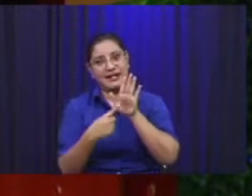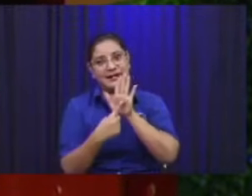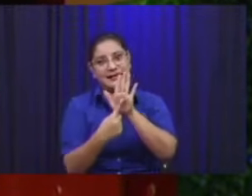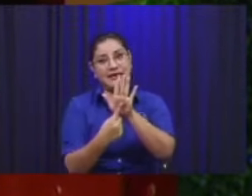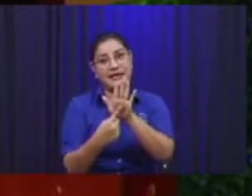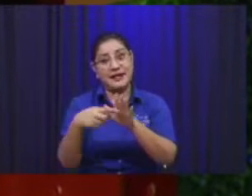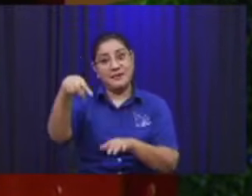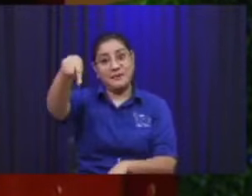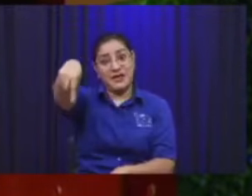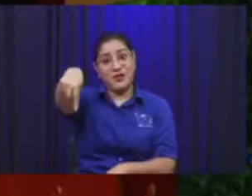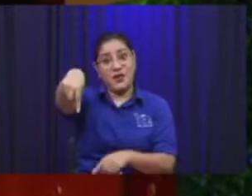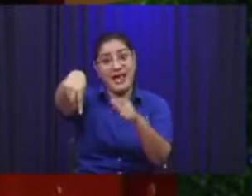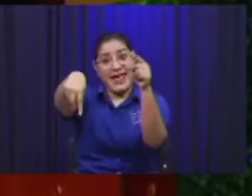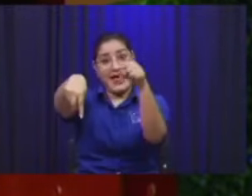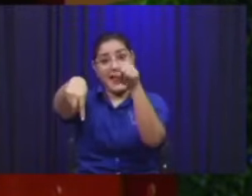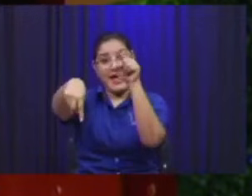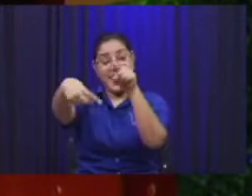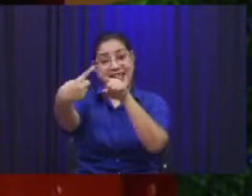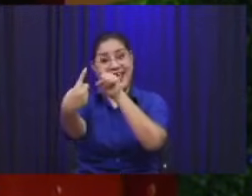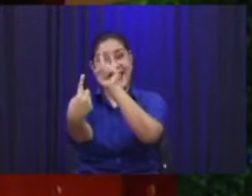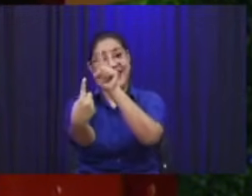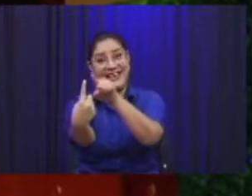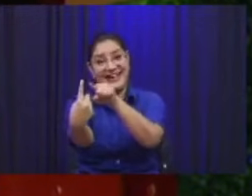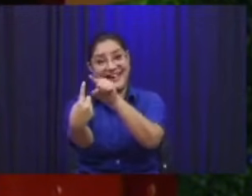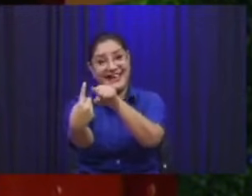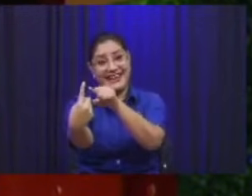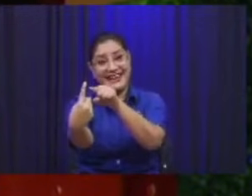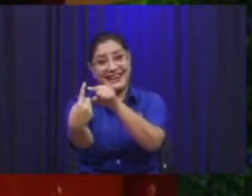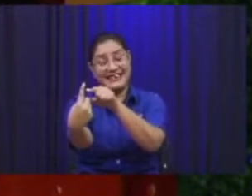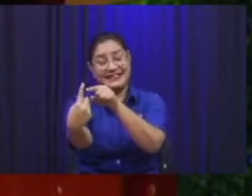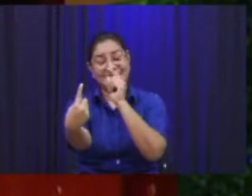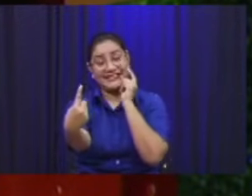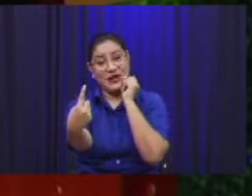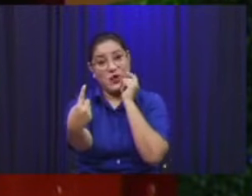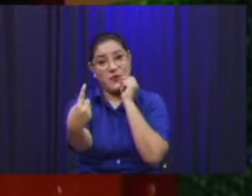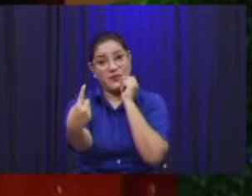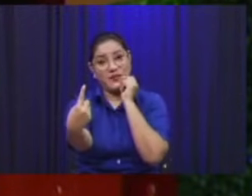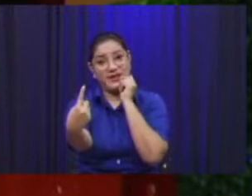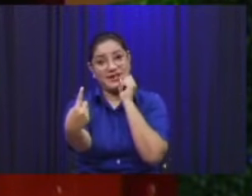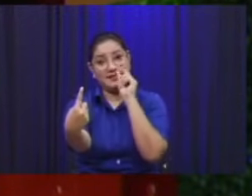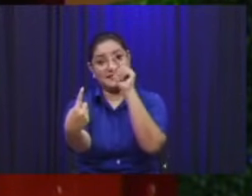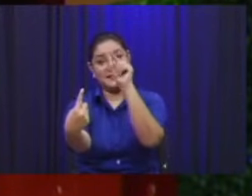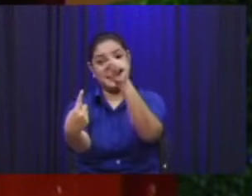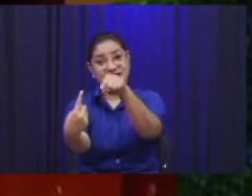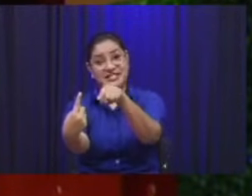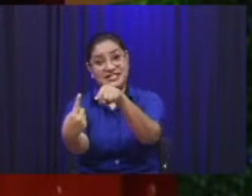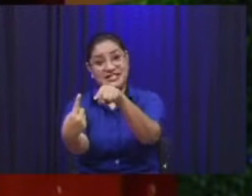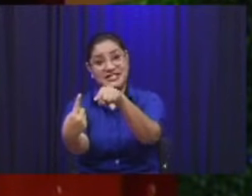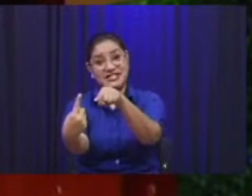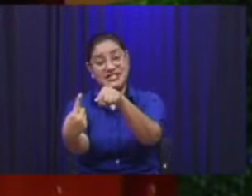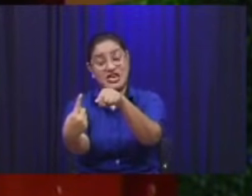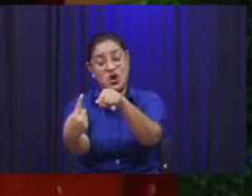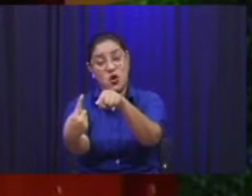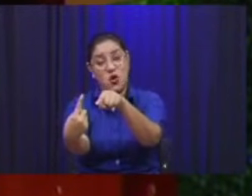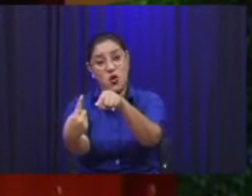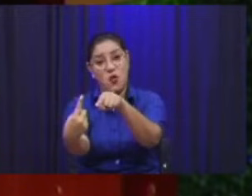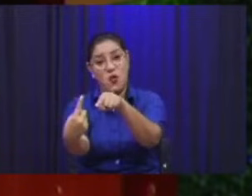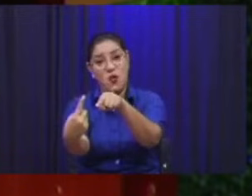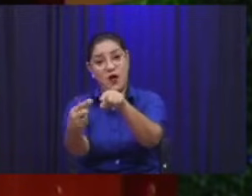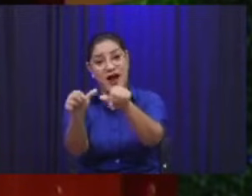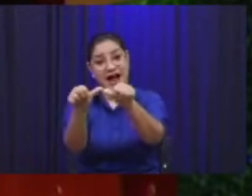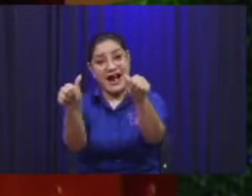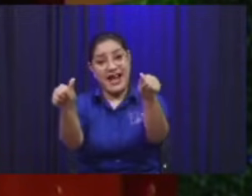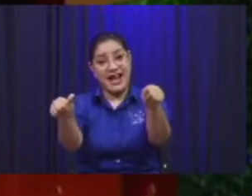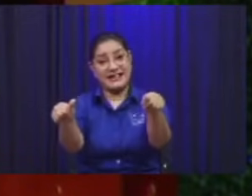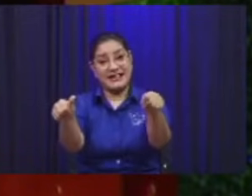está ahí y está en el altar el novio no se da cuenta de eso que él diego antes que ella así que se